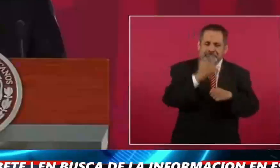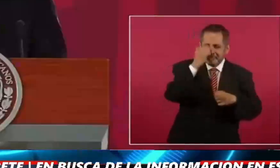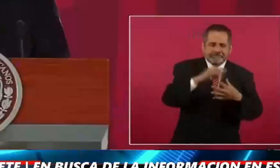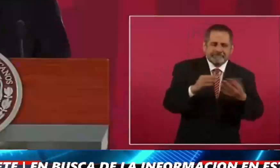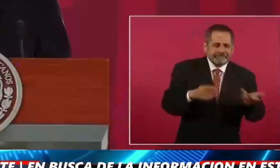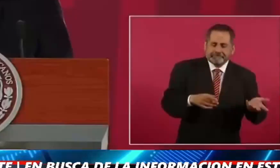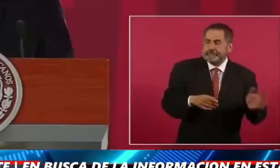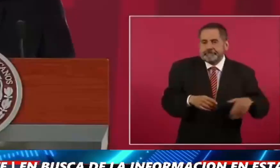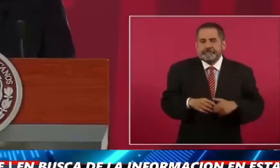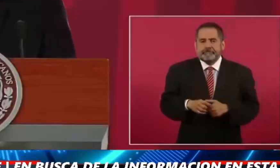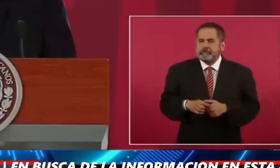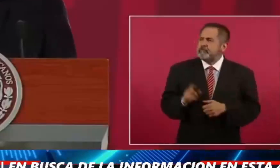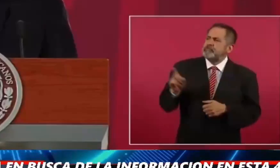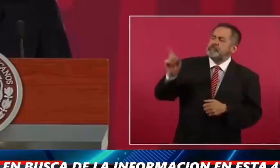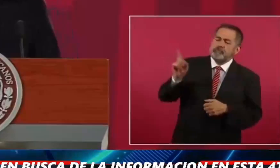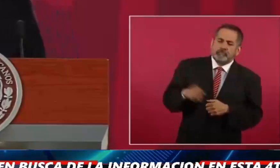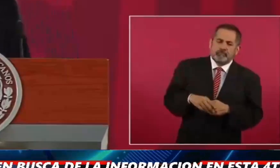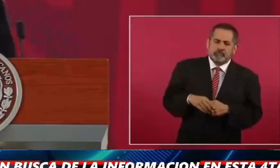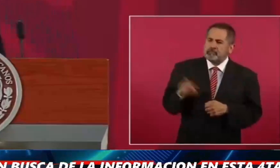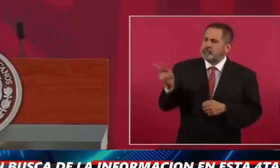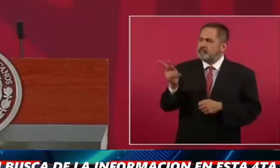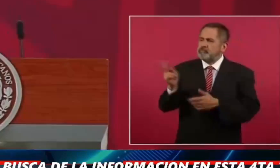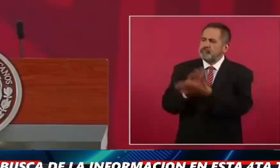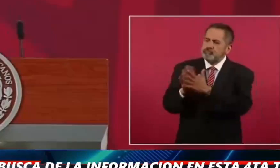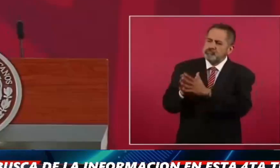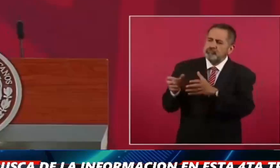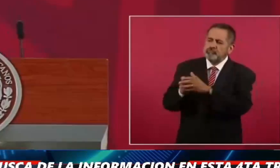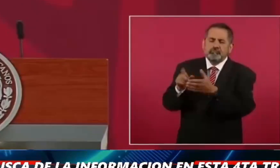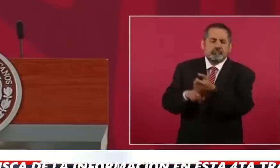de que yo hice acuerdo con Peña Nieto,